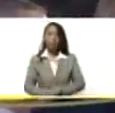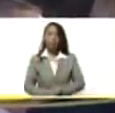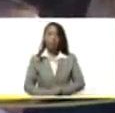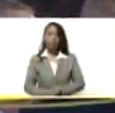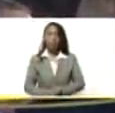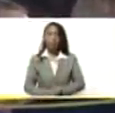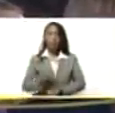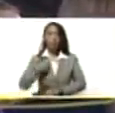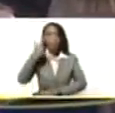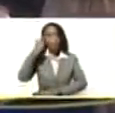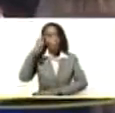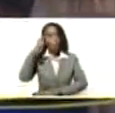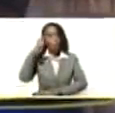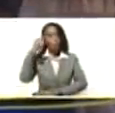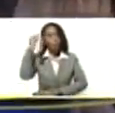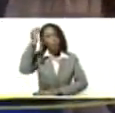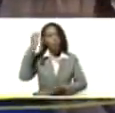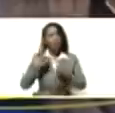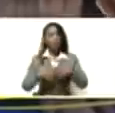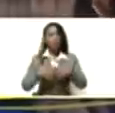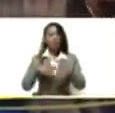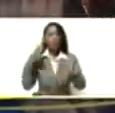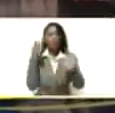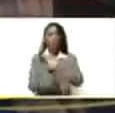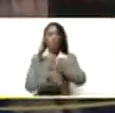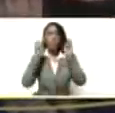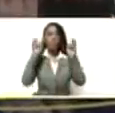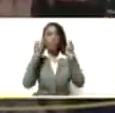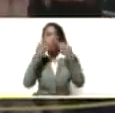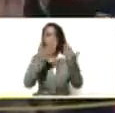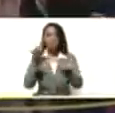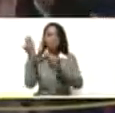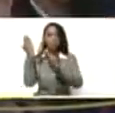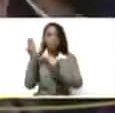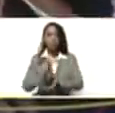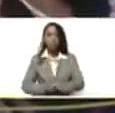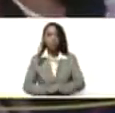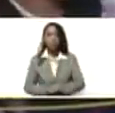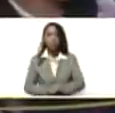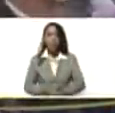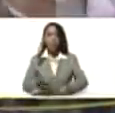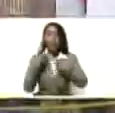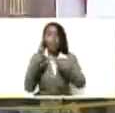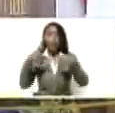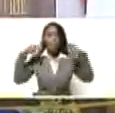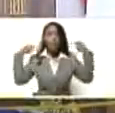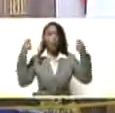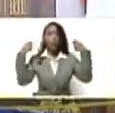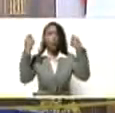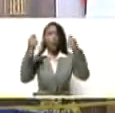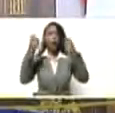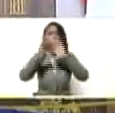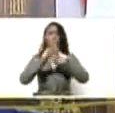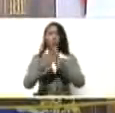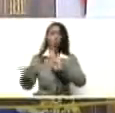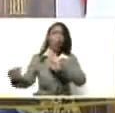recuerdo la reflexión que hice sobre este tema dado las campañas que había en el mundo contra